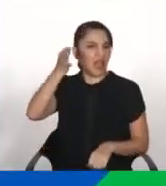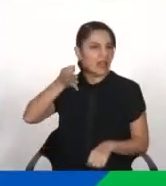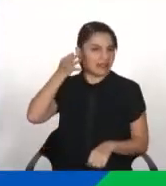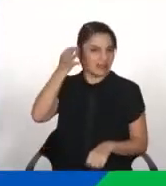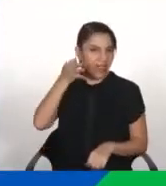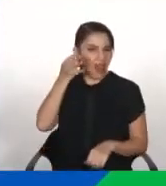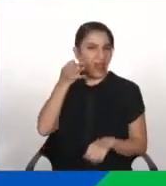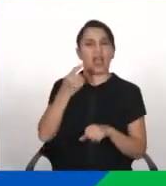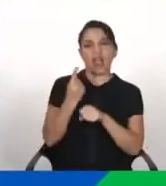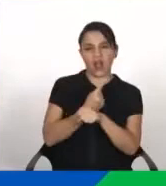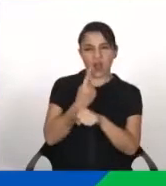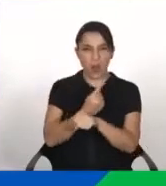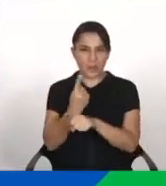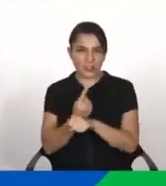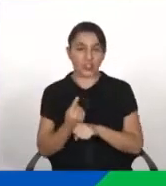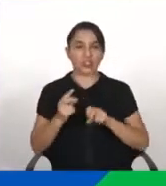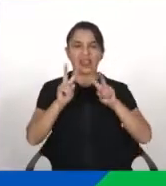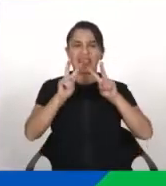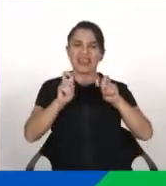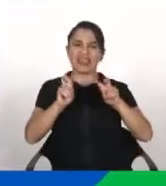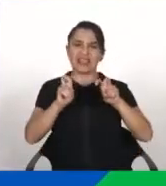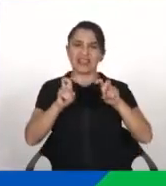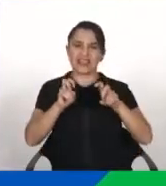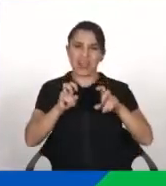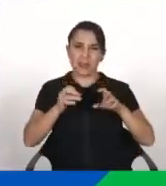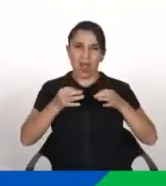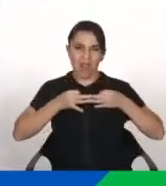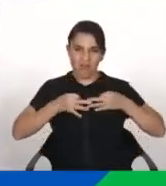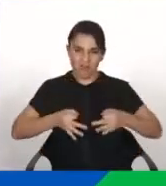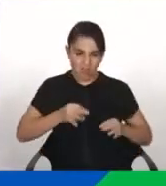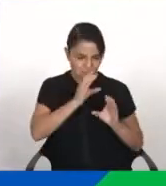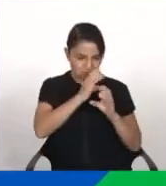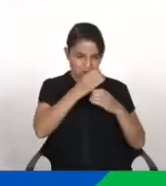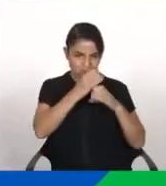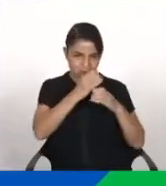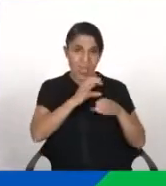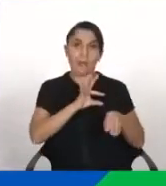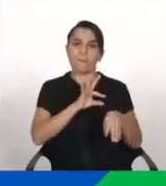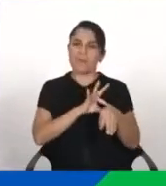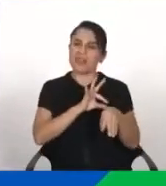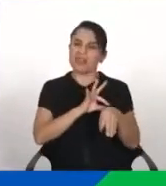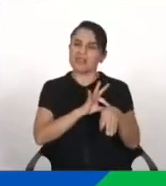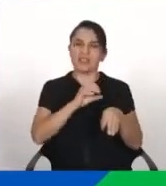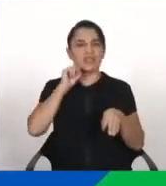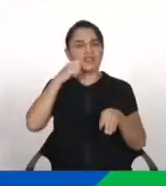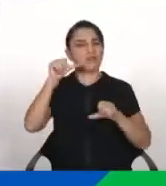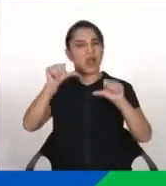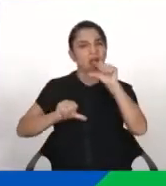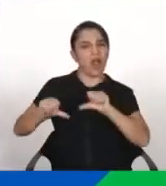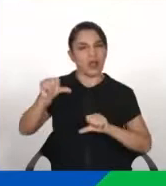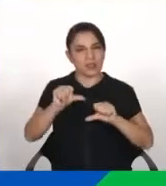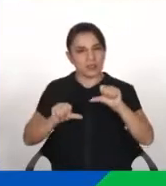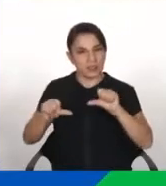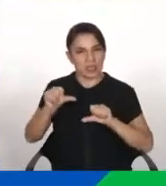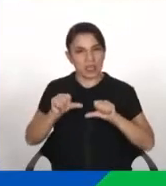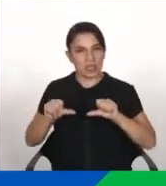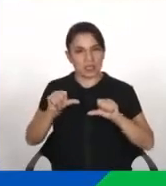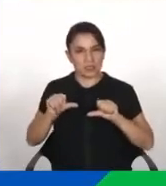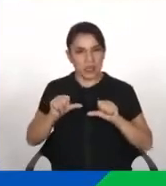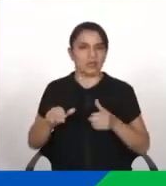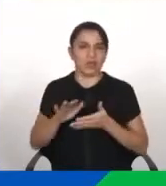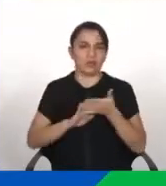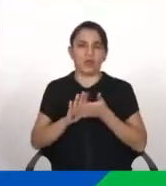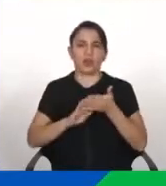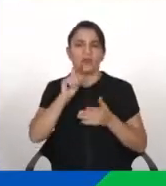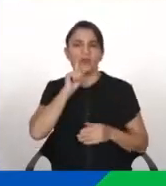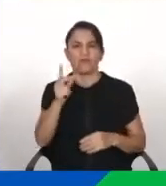en realidad, que es ¿la biomedicina es la ciencia del futuro? En primer lugar, los que están viendo en este momento este directo de Divulgacon, ¿saben